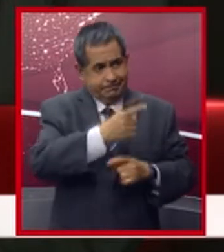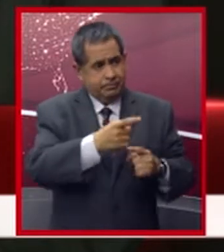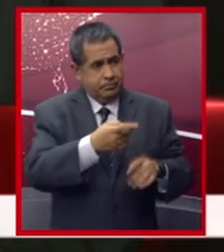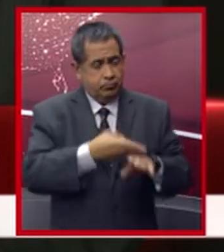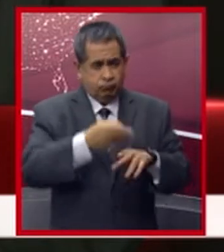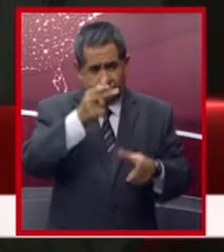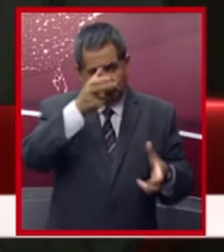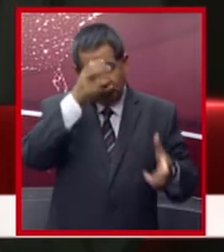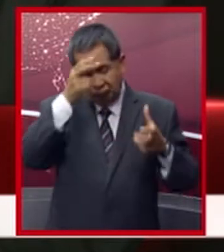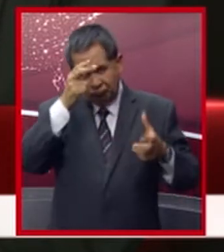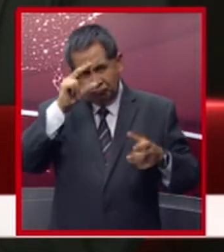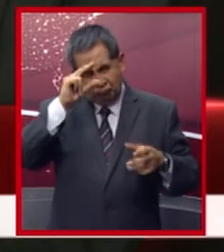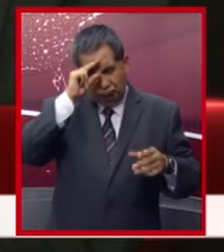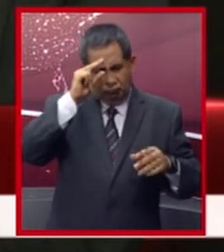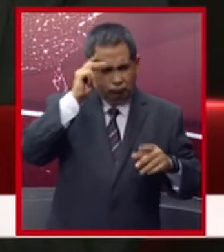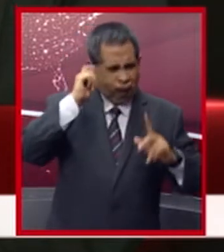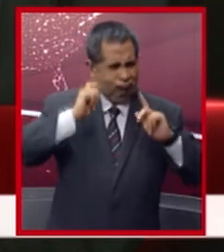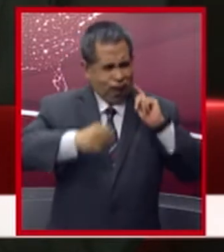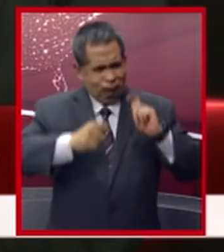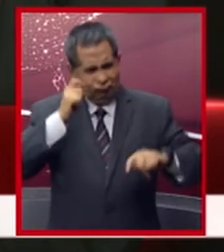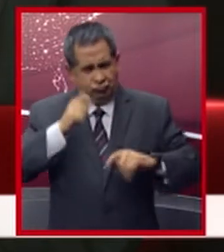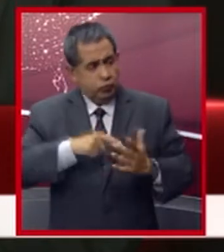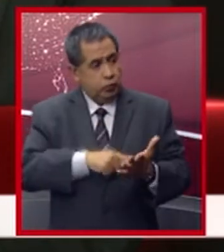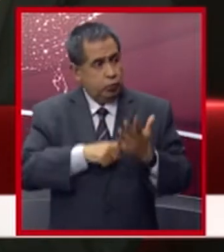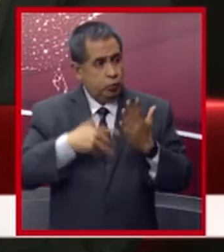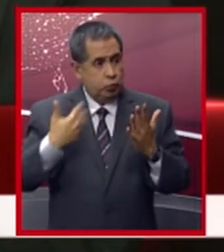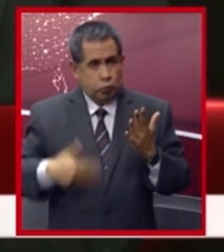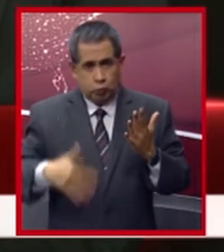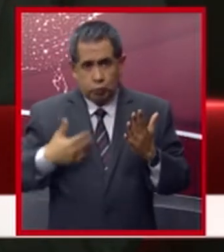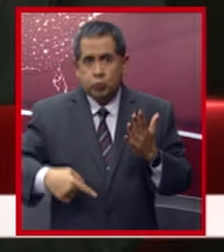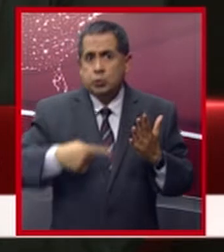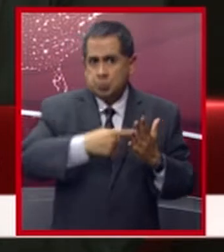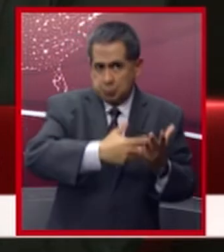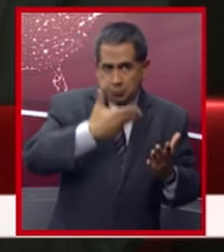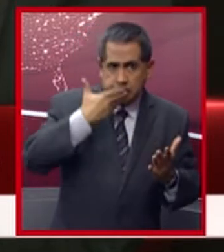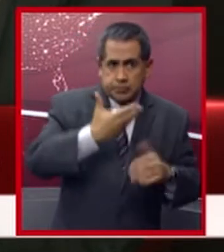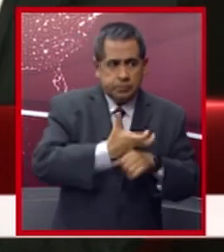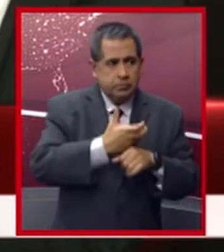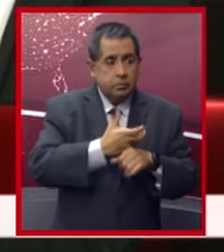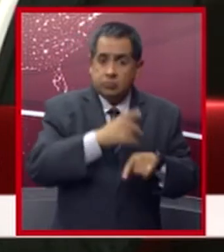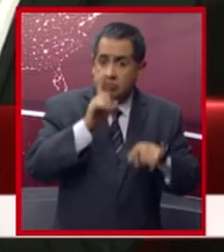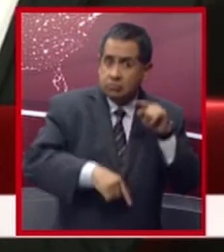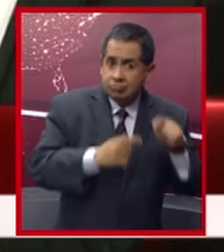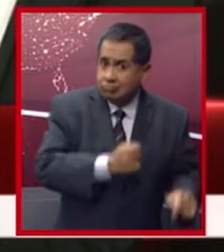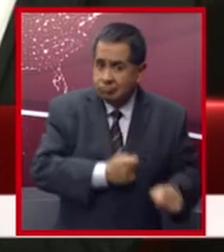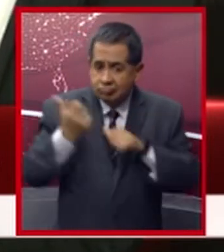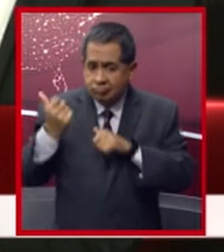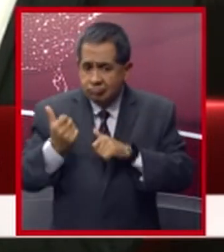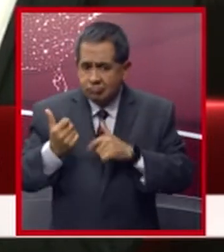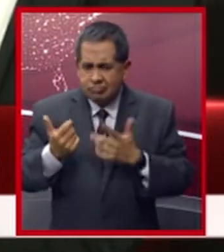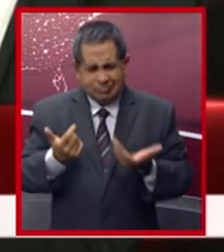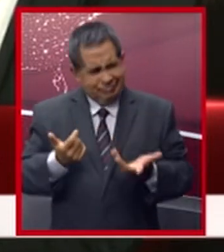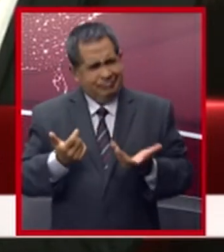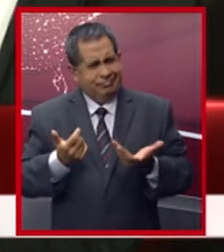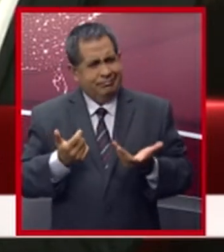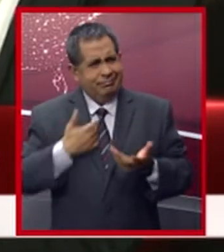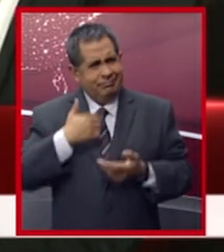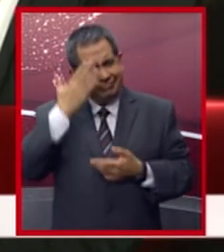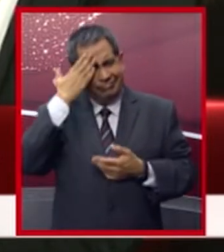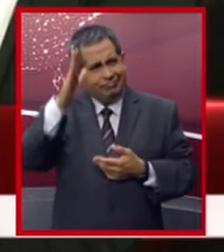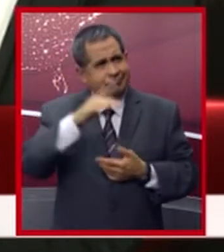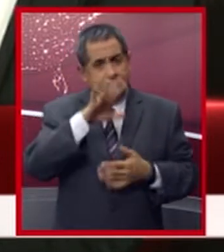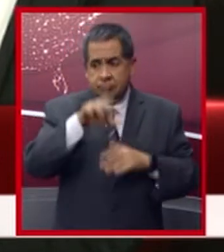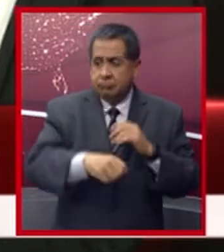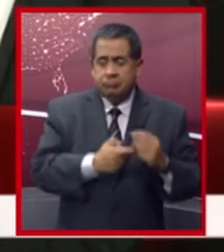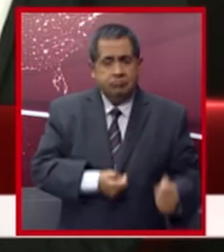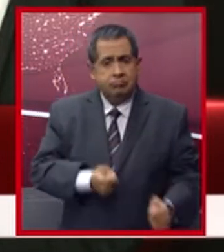muy destacados, muchos de ellos, son ejemplo para muchas actividades en Estados Unidos, y hacer una campaña de regreso a